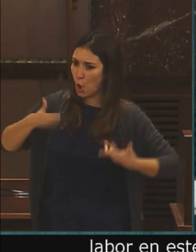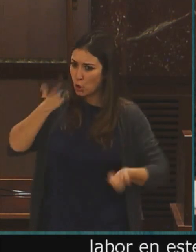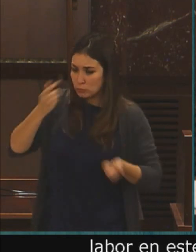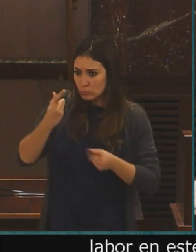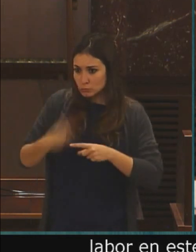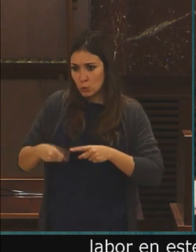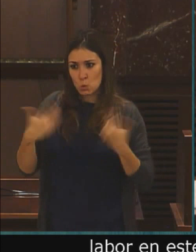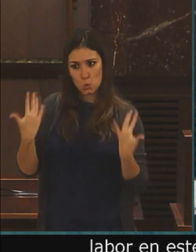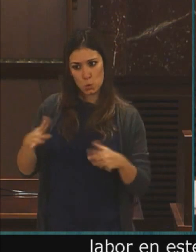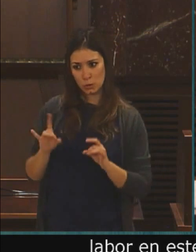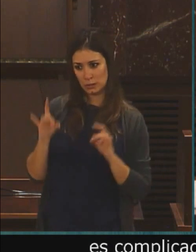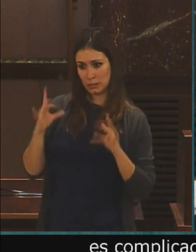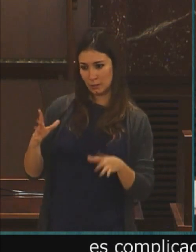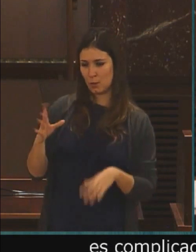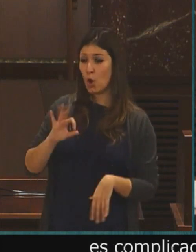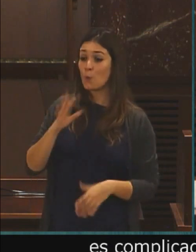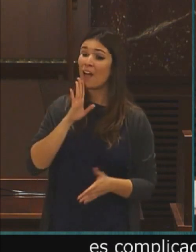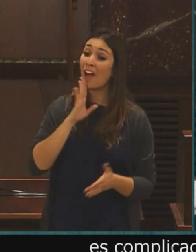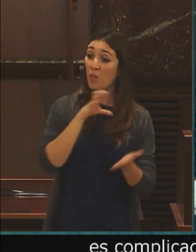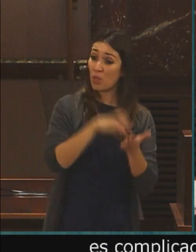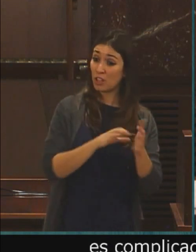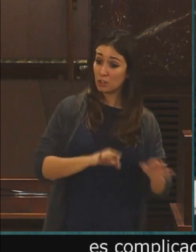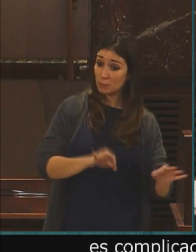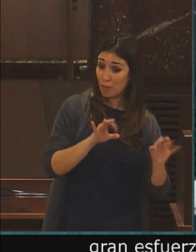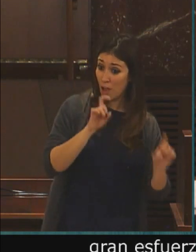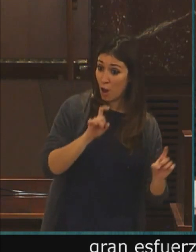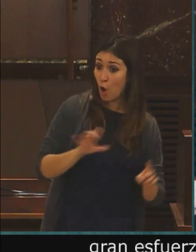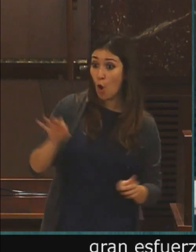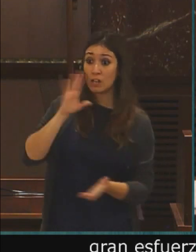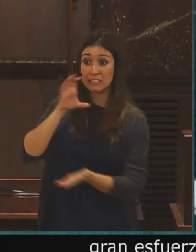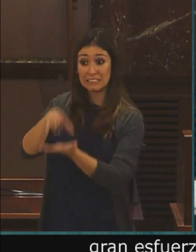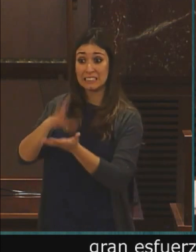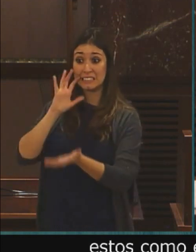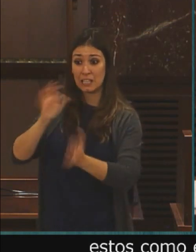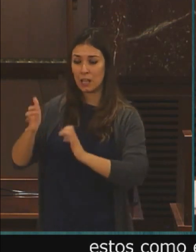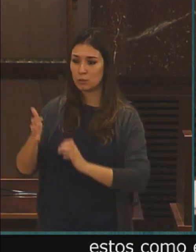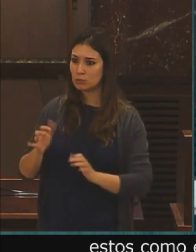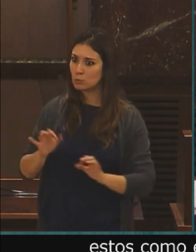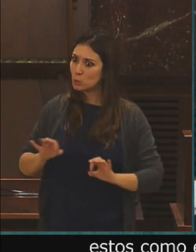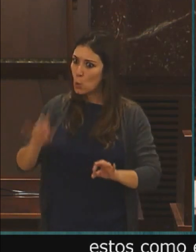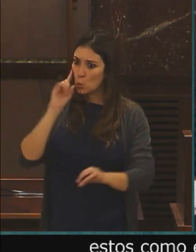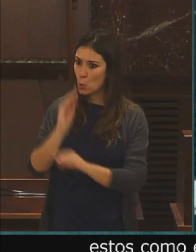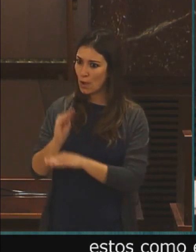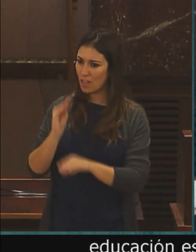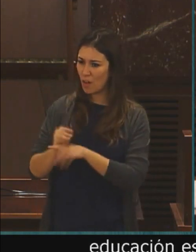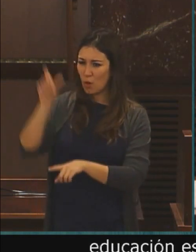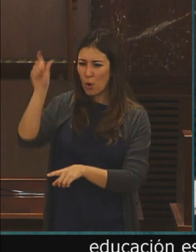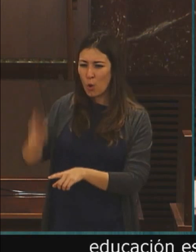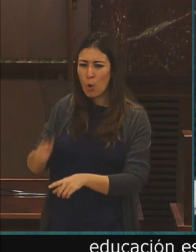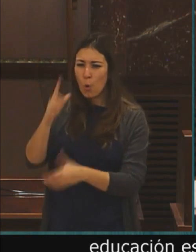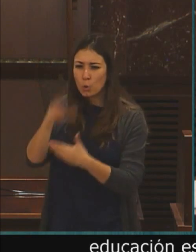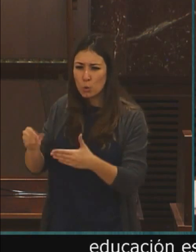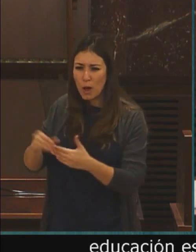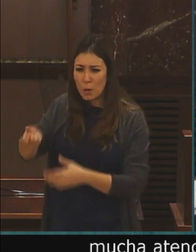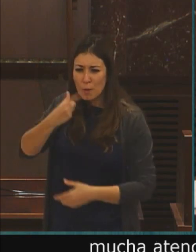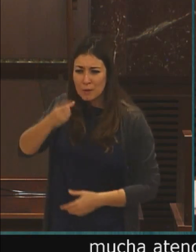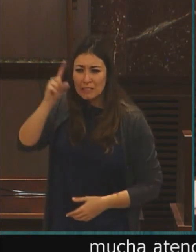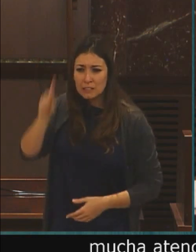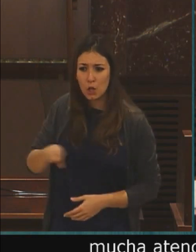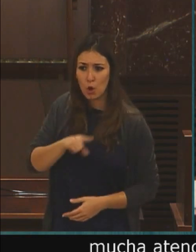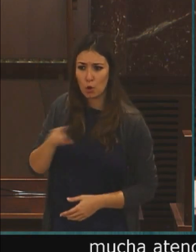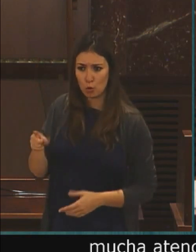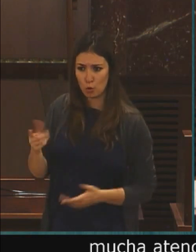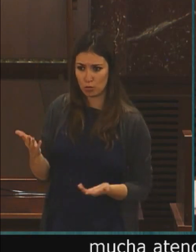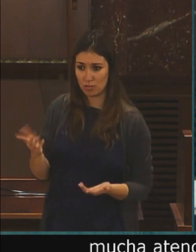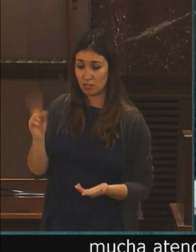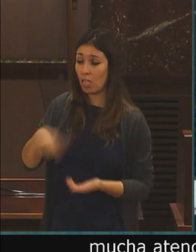Tanto en estos centros como en los centros de educación especial debemos prestar mucha atención y saber si el usuario está medicado o no. Y